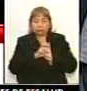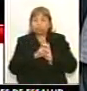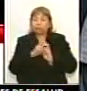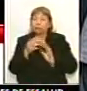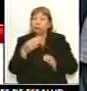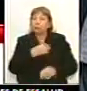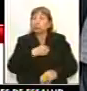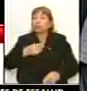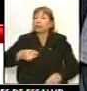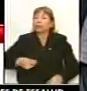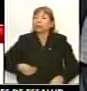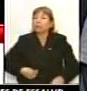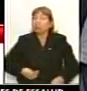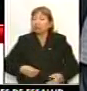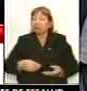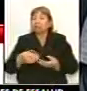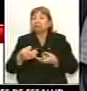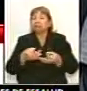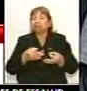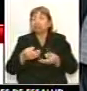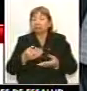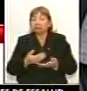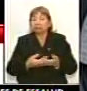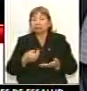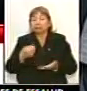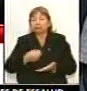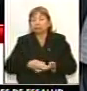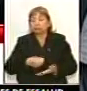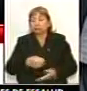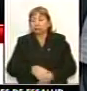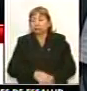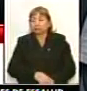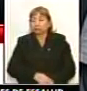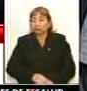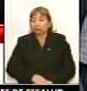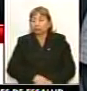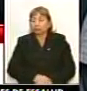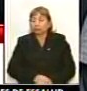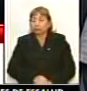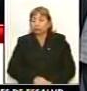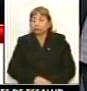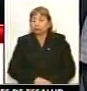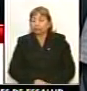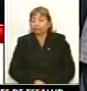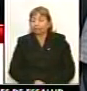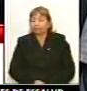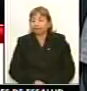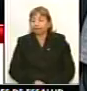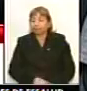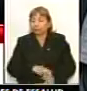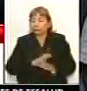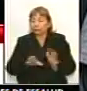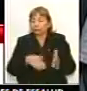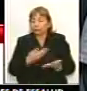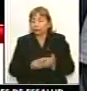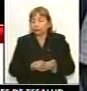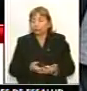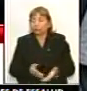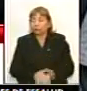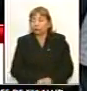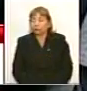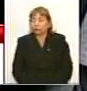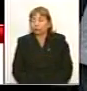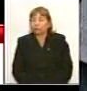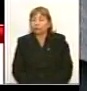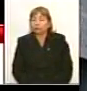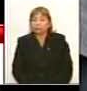Economía desfavorable, Defensoría del Pueblo emite opinión desfavorable, ¿no? Eso es todo, señor presidente.